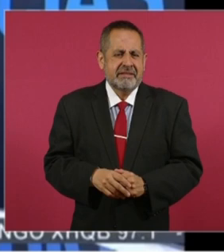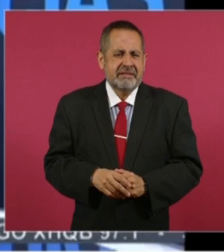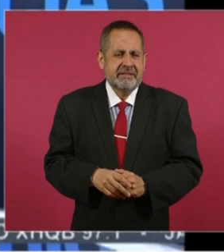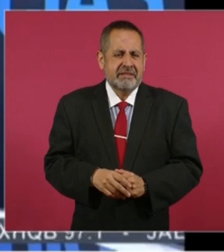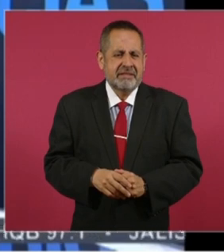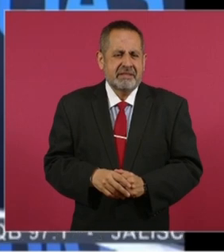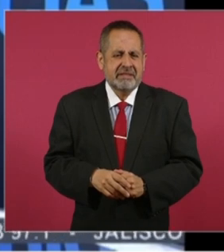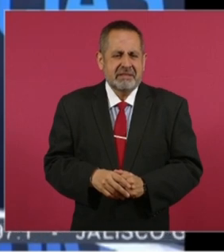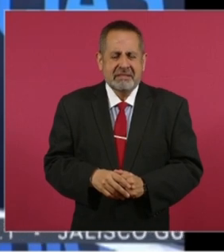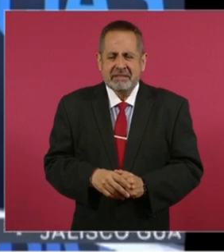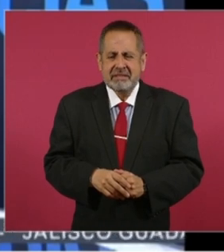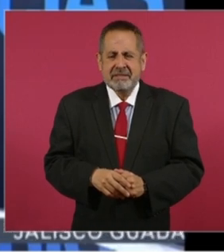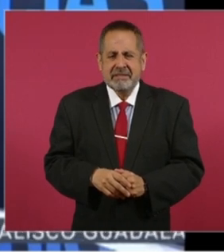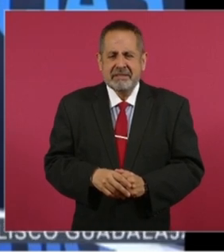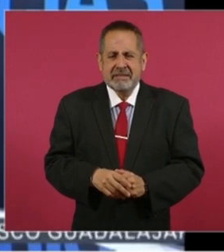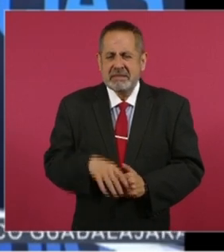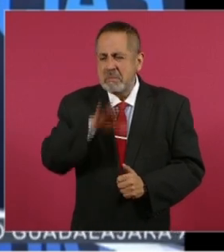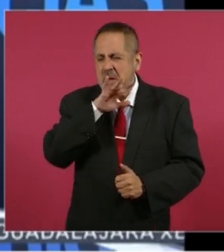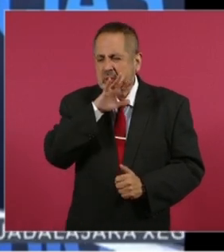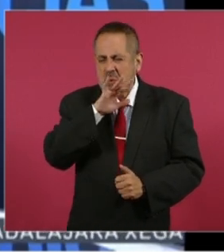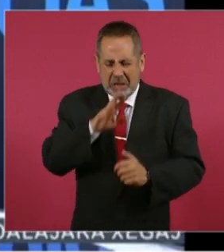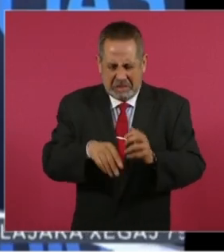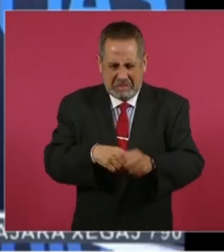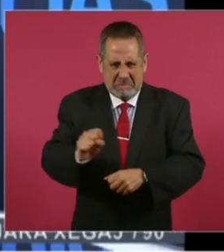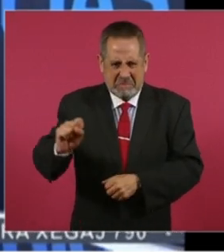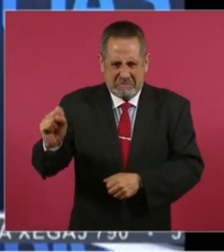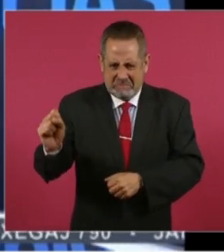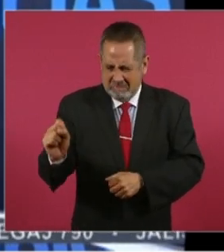Y lo voy a tirar a la basura.